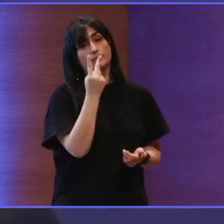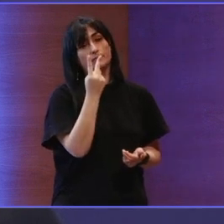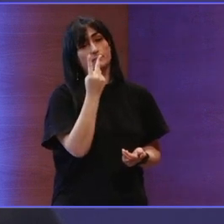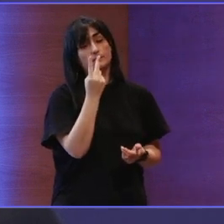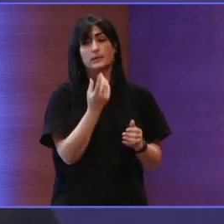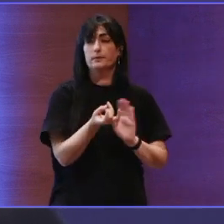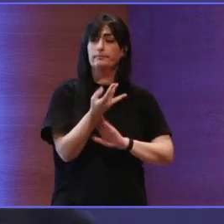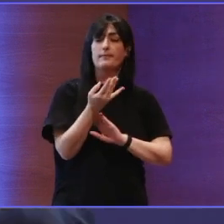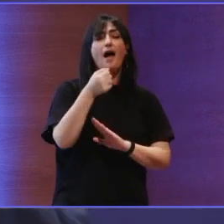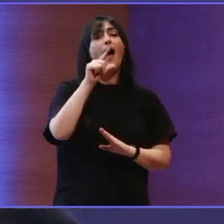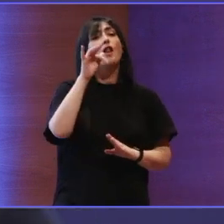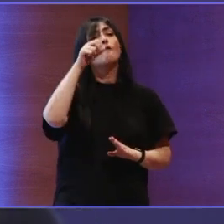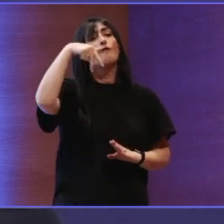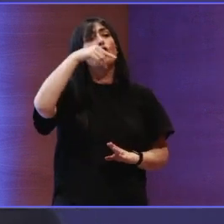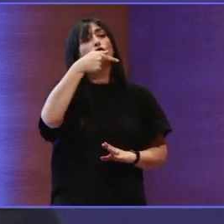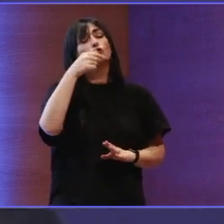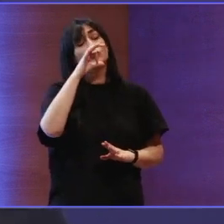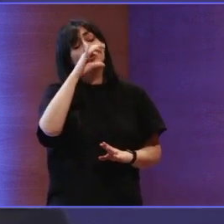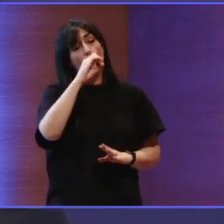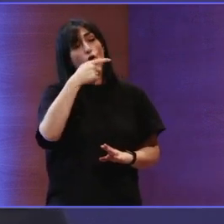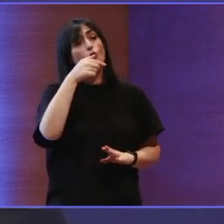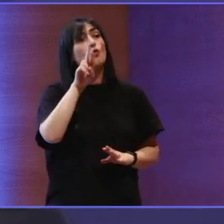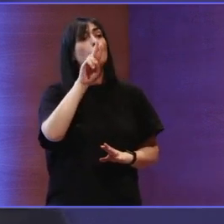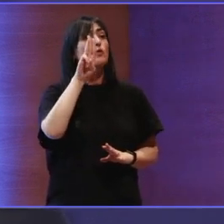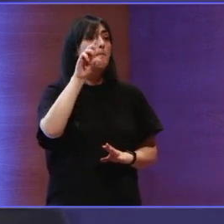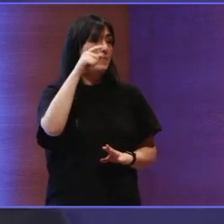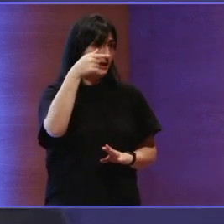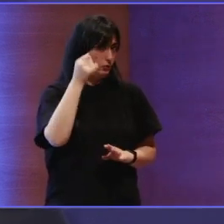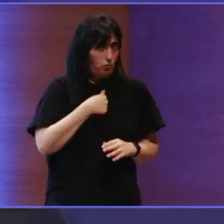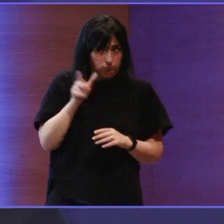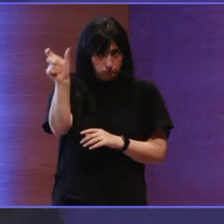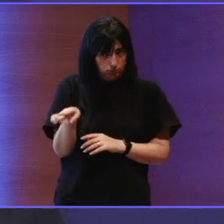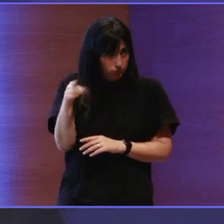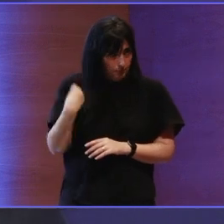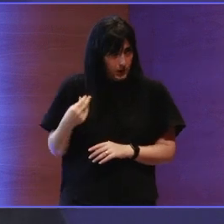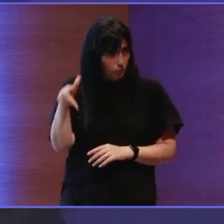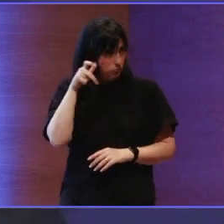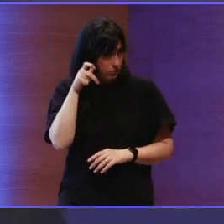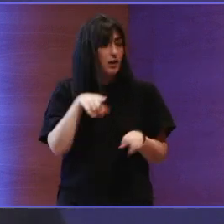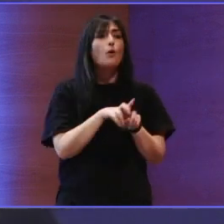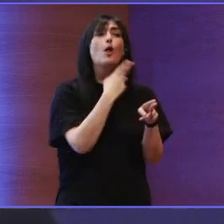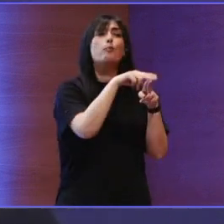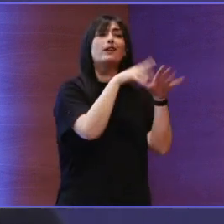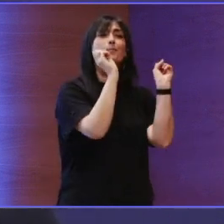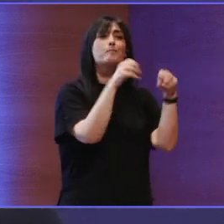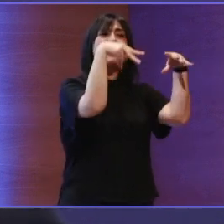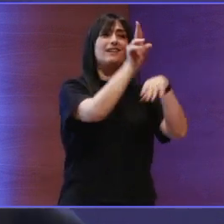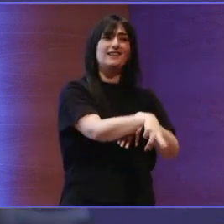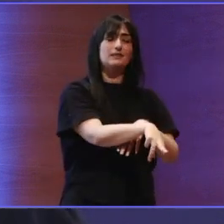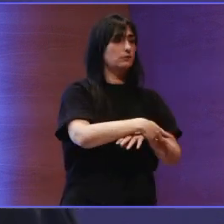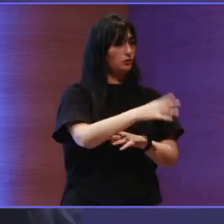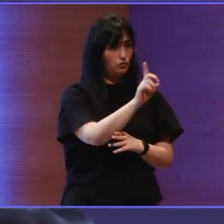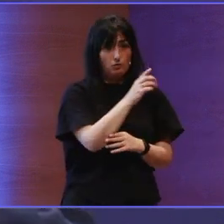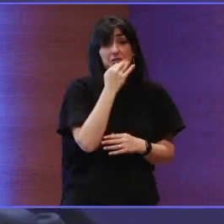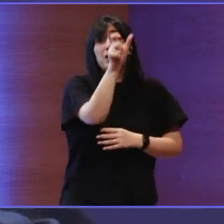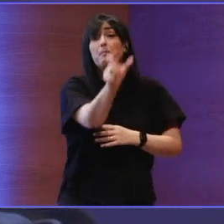Alfonso GP al menos yo se lo he oído a él eh la política no es magia si alguien Espera que de la noche a la